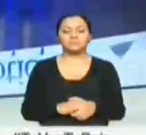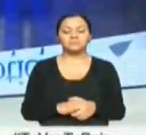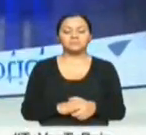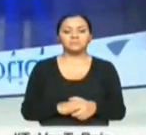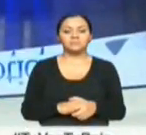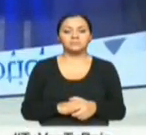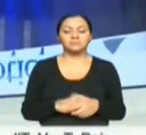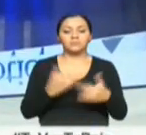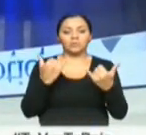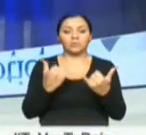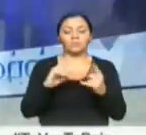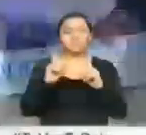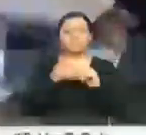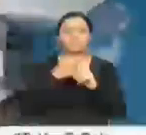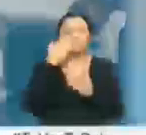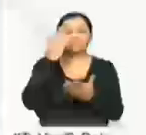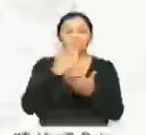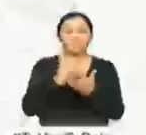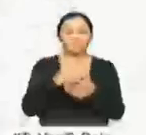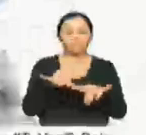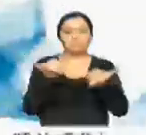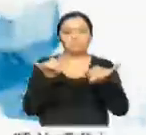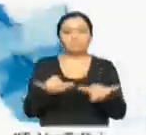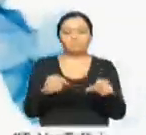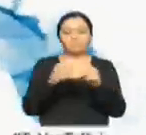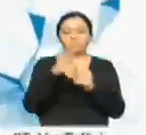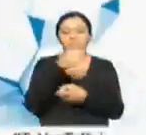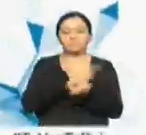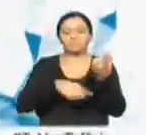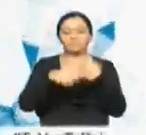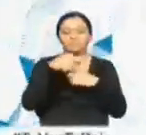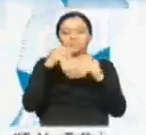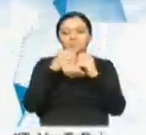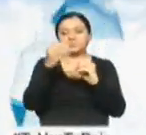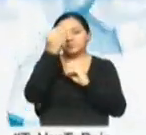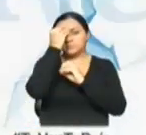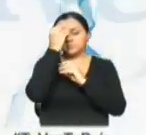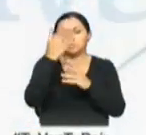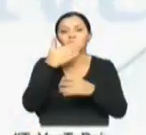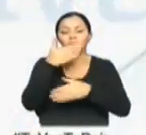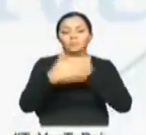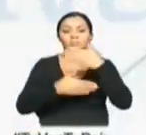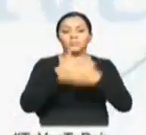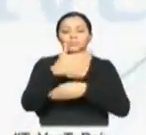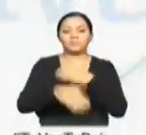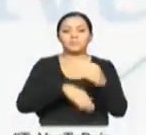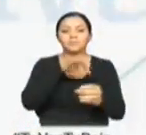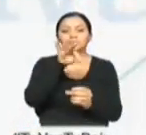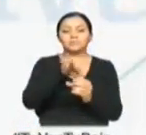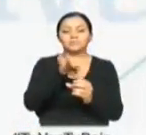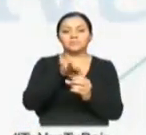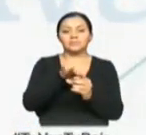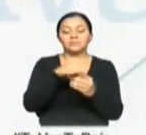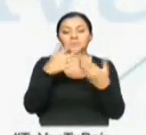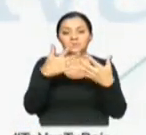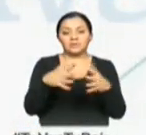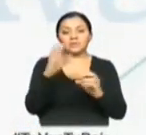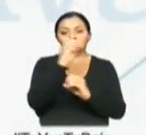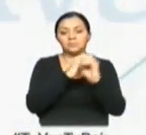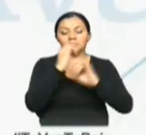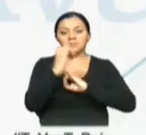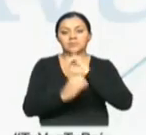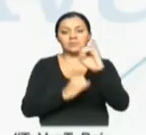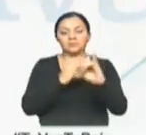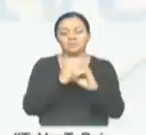Es tiempo de hacer la primera pausa. Quédese con nosotros. Al regresar le contaremos cómo se desarrolló el proceso electoral de acuerdo a